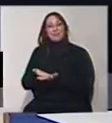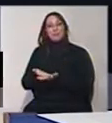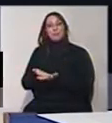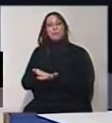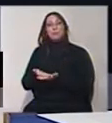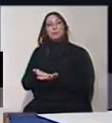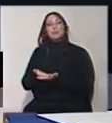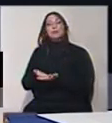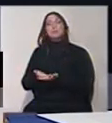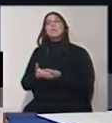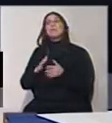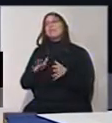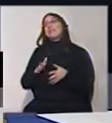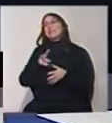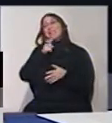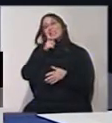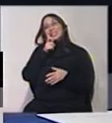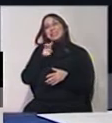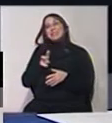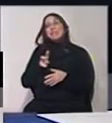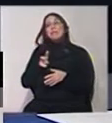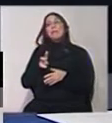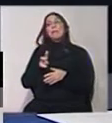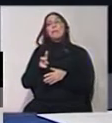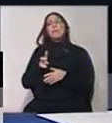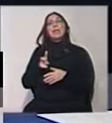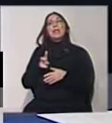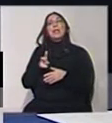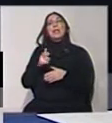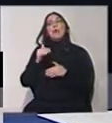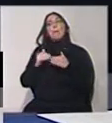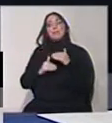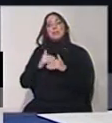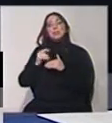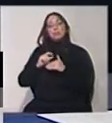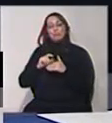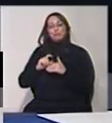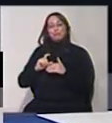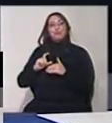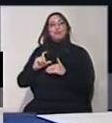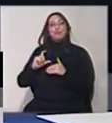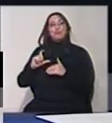lo que significa un proceso increciendo de mayores